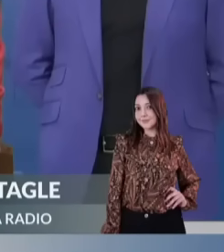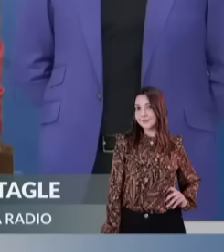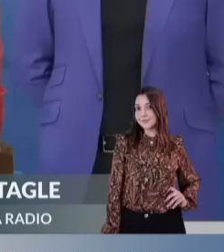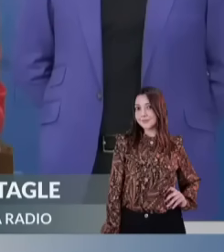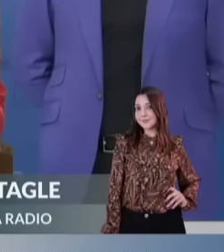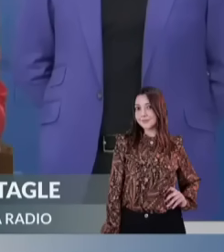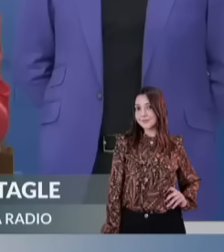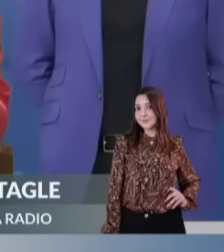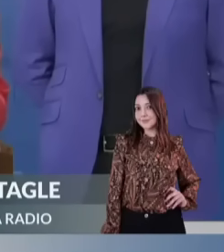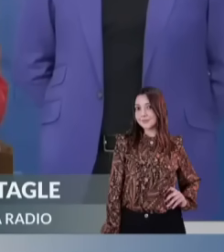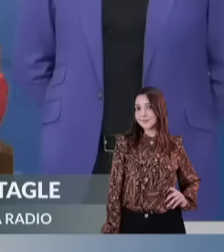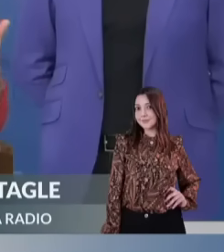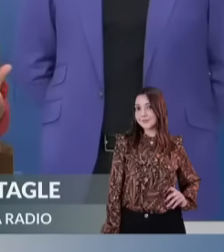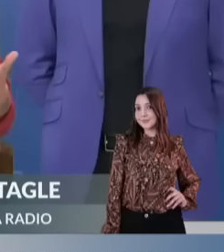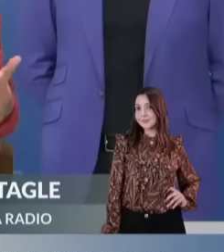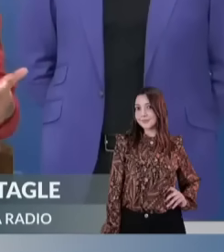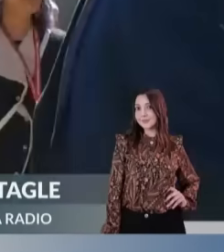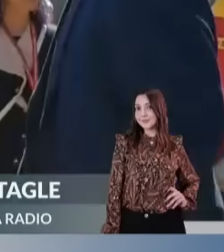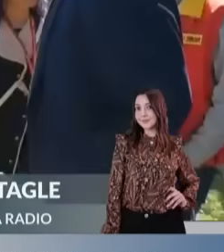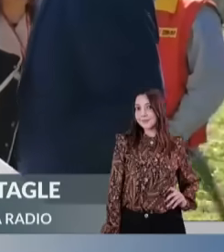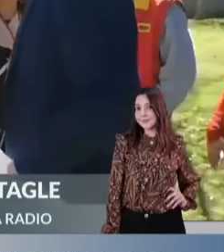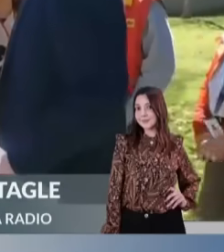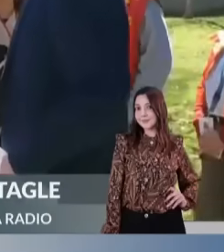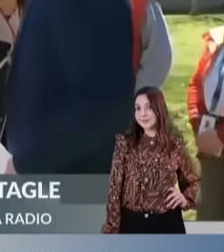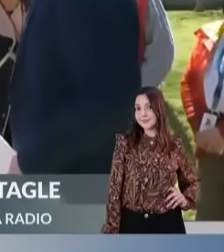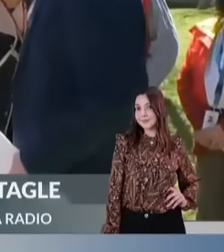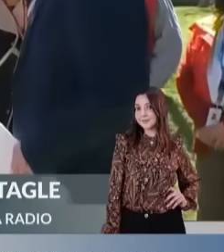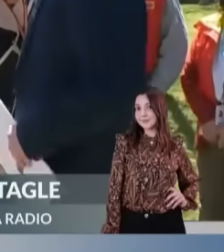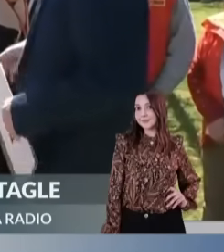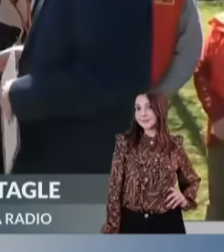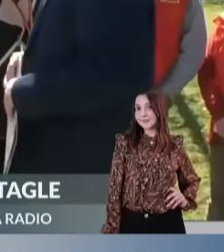mucha anticipación, con 10 días de anticipación, y se quedaron callados.